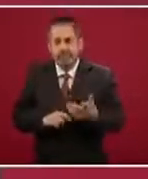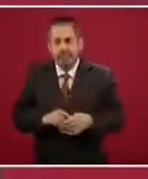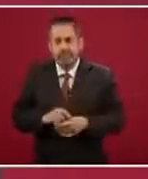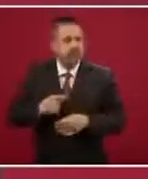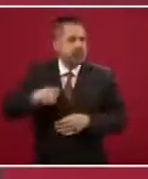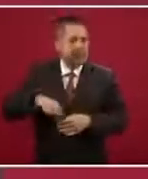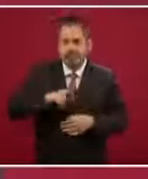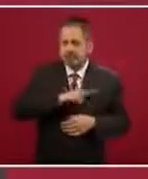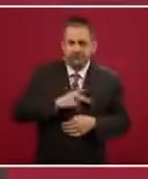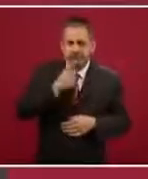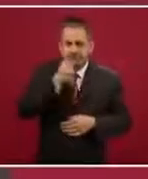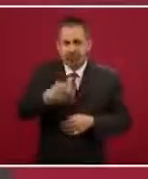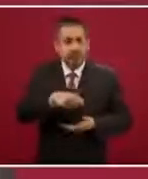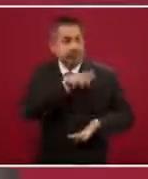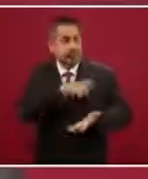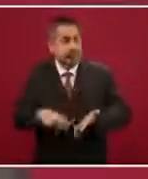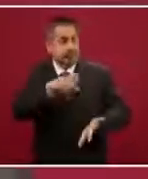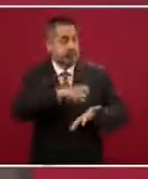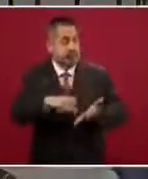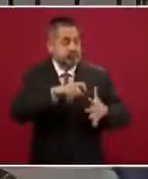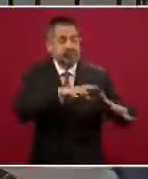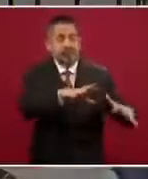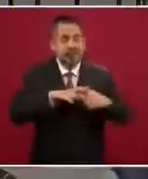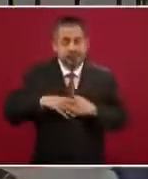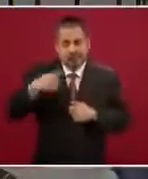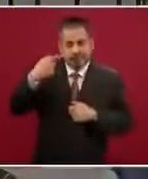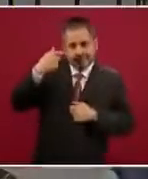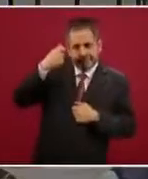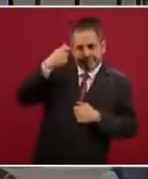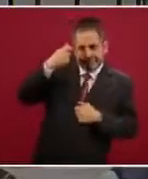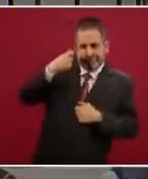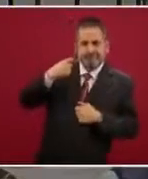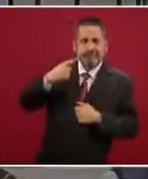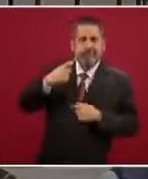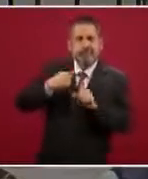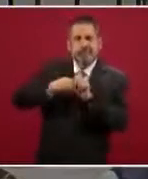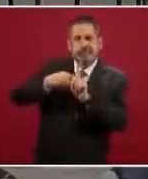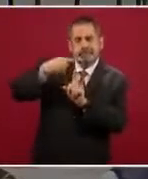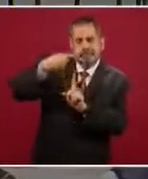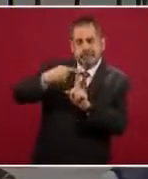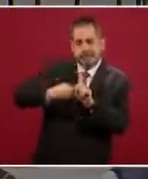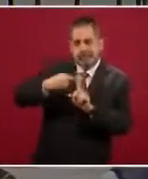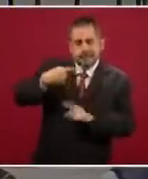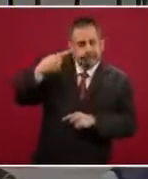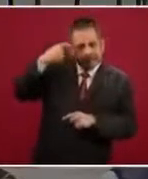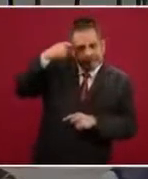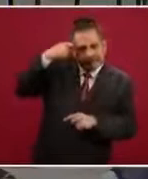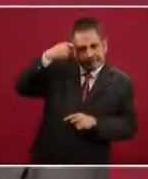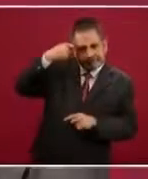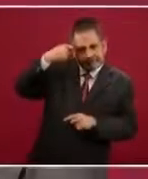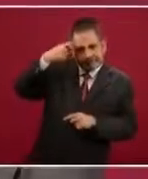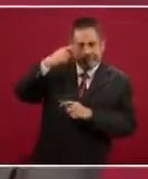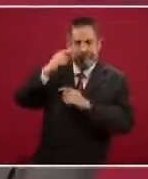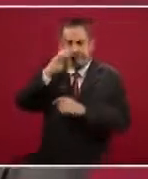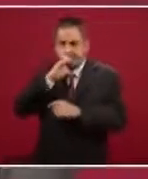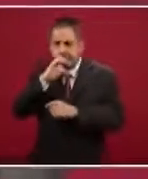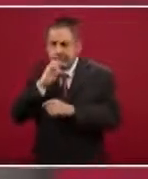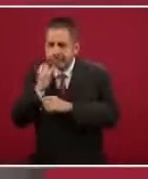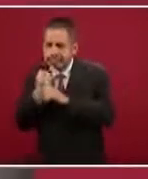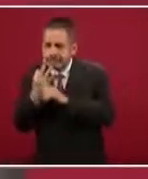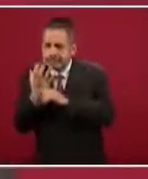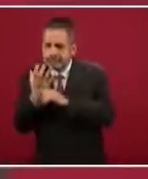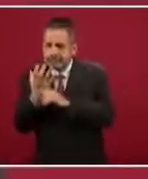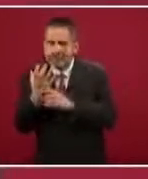nos estamos refiriendo a hacer compras masivas de termómetros, lo cual no tendría ningún sentido. Y brevemente, respecto a la pregunta de